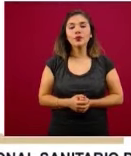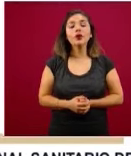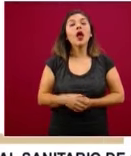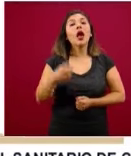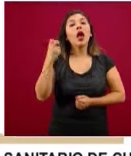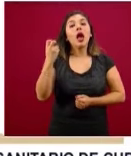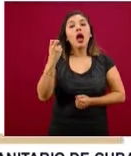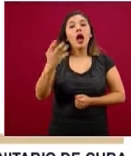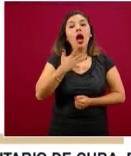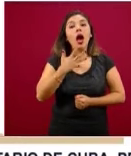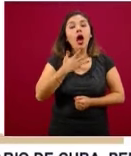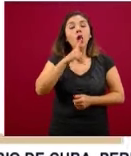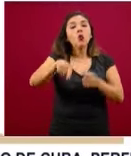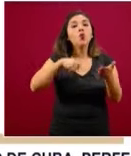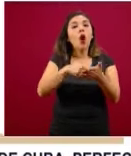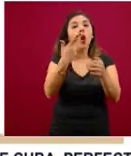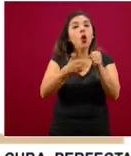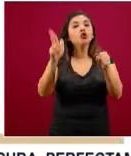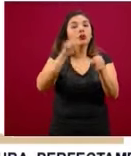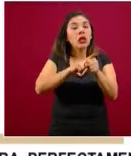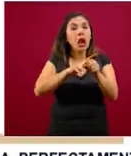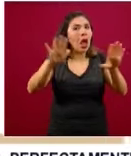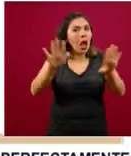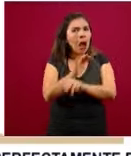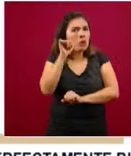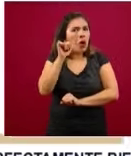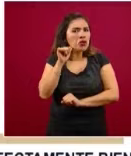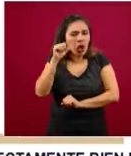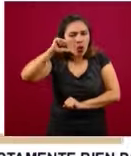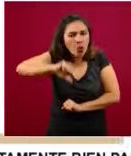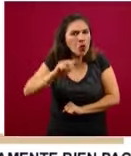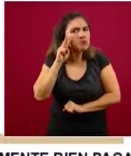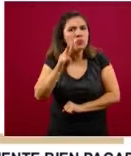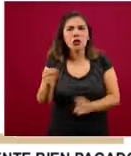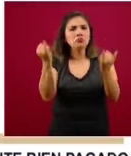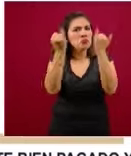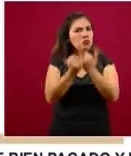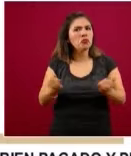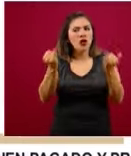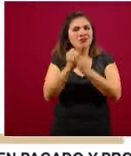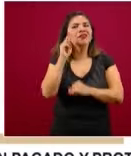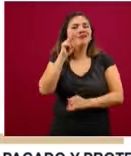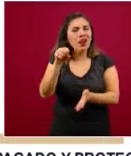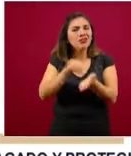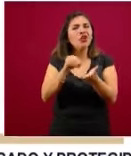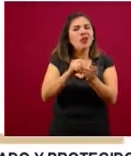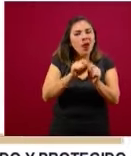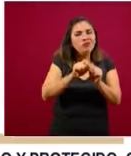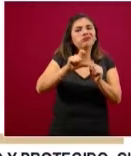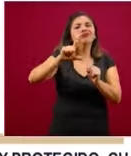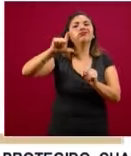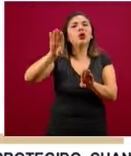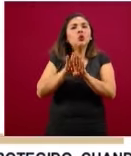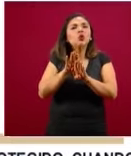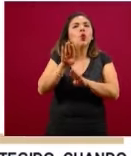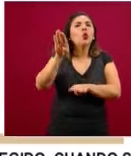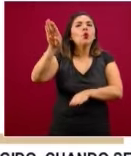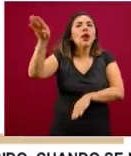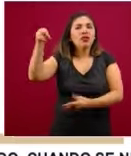lo que es igual en todo el mundo es cuando las personas mueren, se mueren en cualquier parte. Bueno, en México, ahí sí se